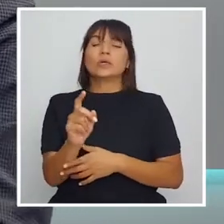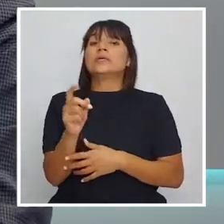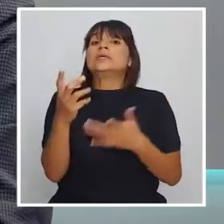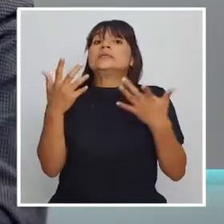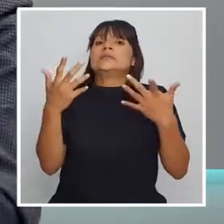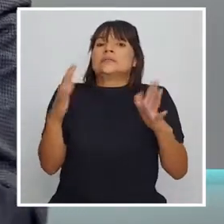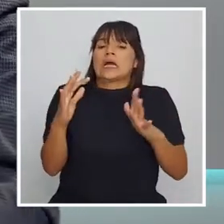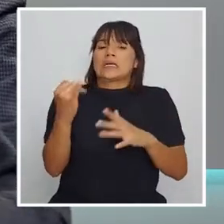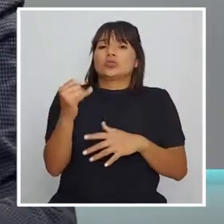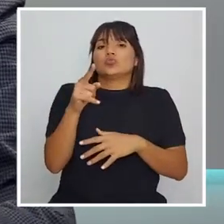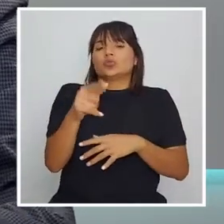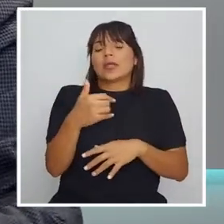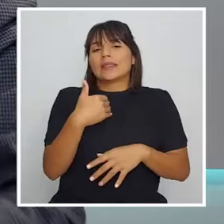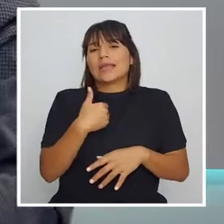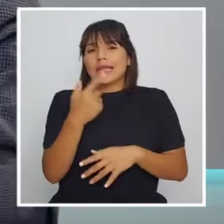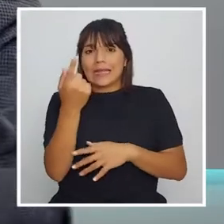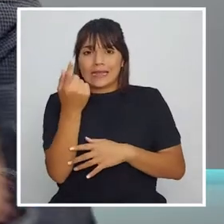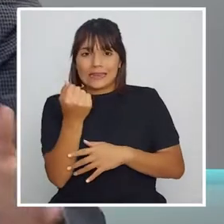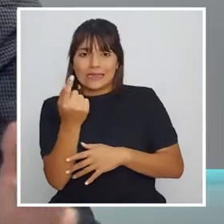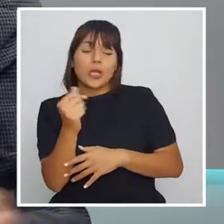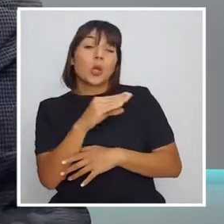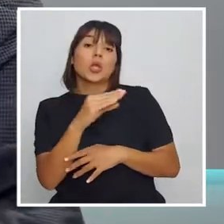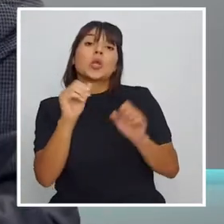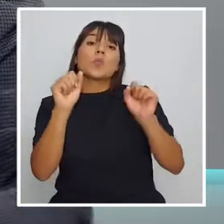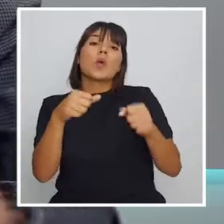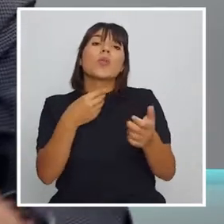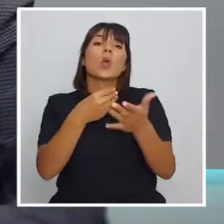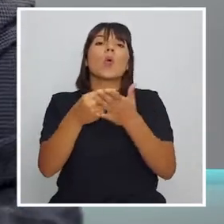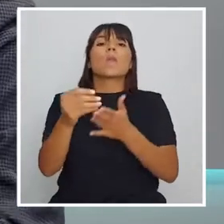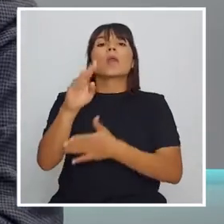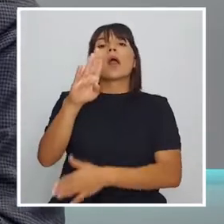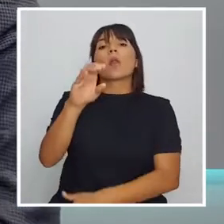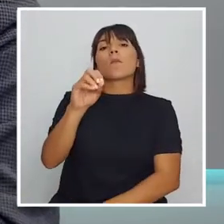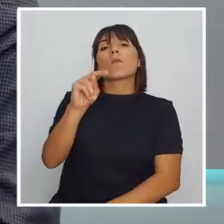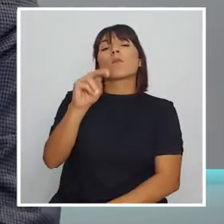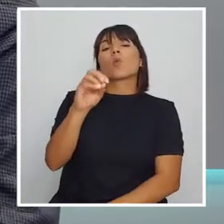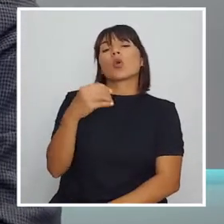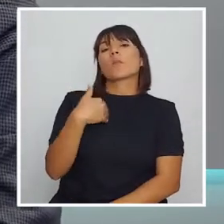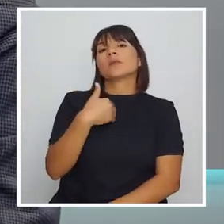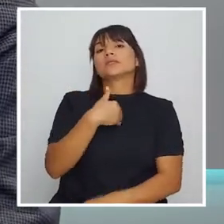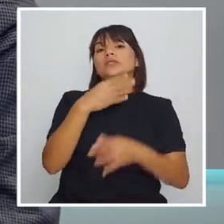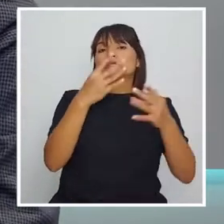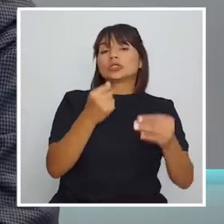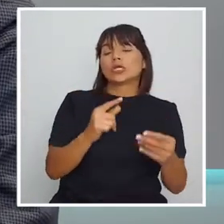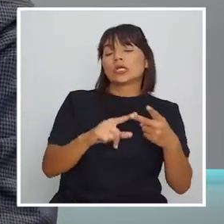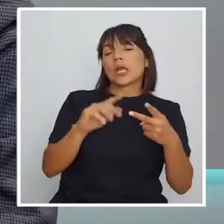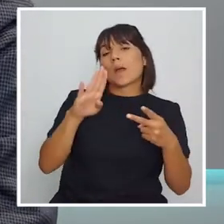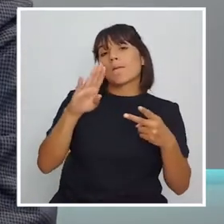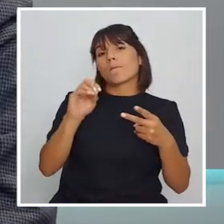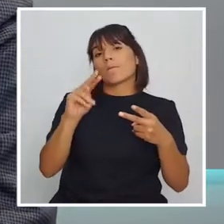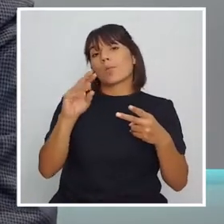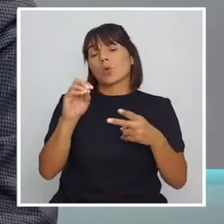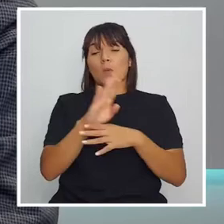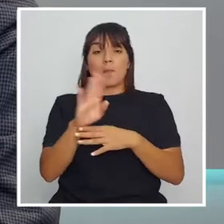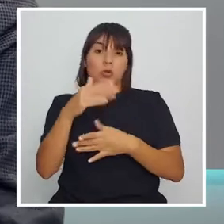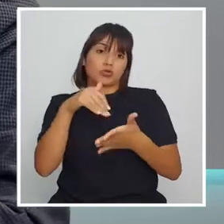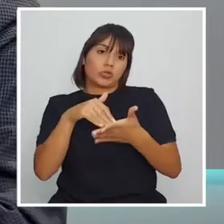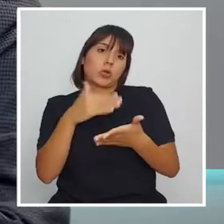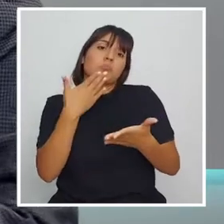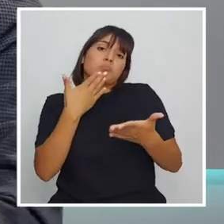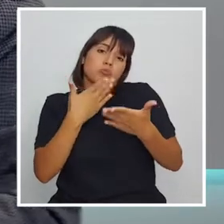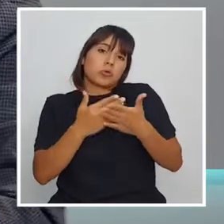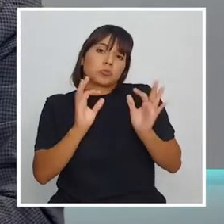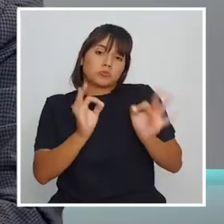poco más alta y puedo comprarme unos bonos de Hacienda o unos bonos del Banco Central, pues es enhorabuena. De manera que